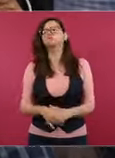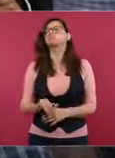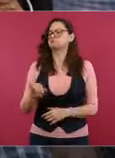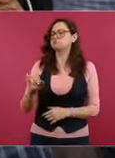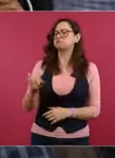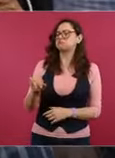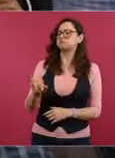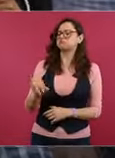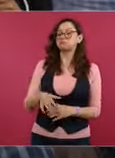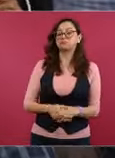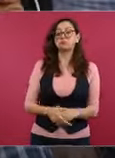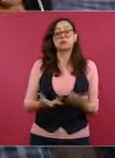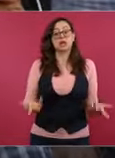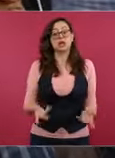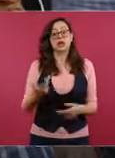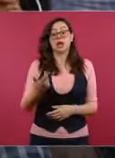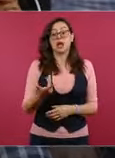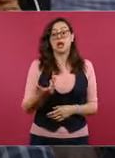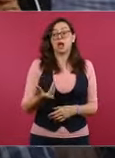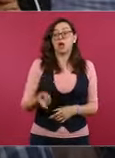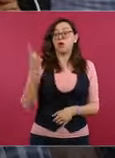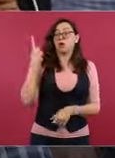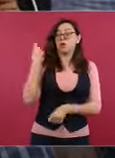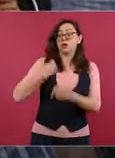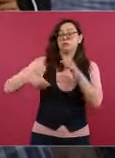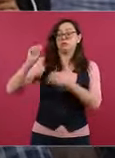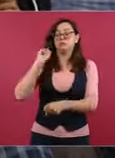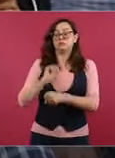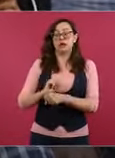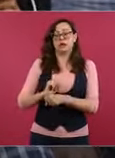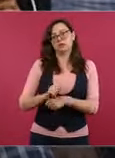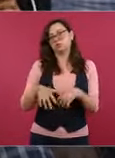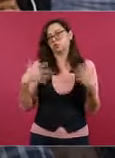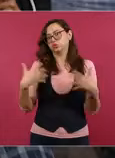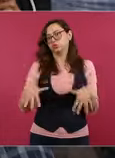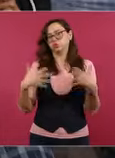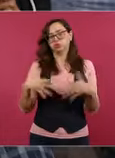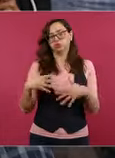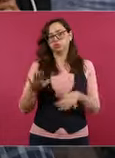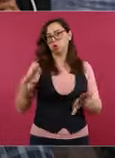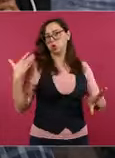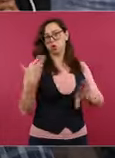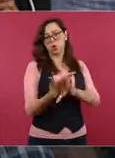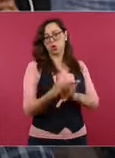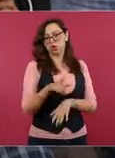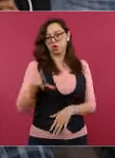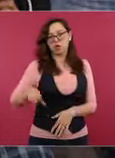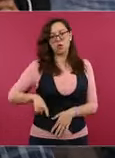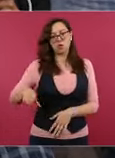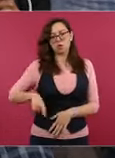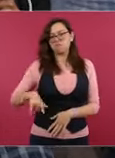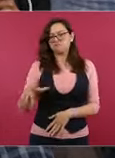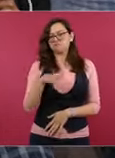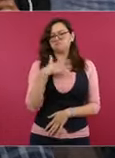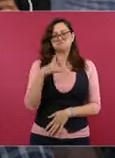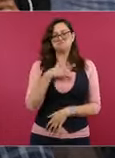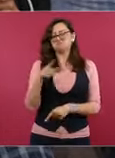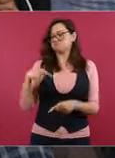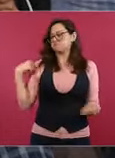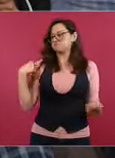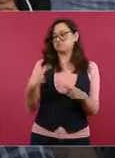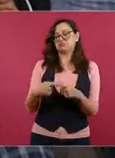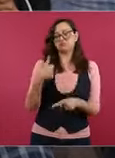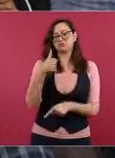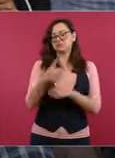fueron particularmente críticos con el balance que ellos han tenido en el sexenio, porque consideran que no se ha desmontado